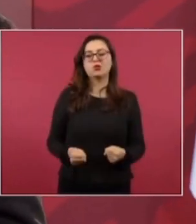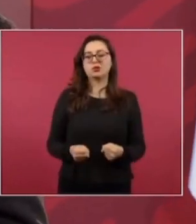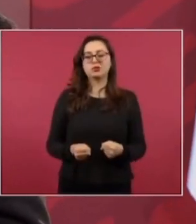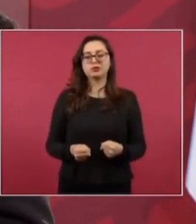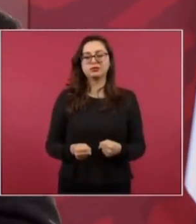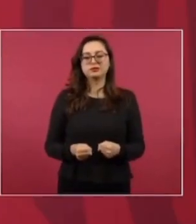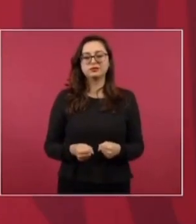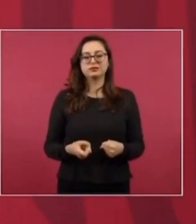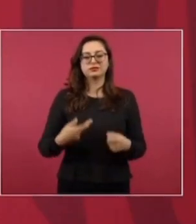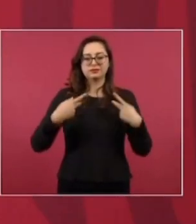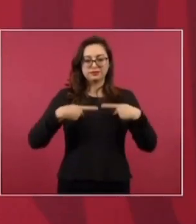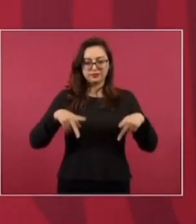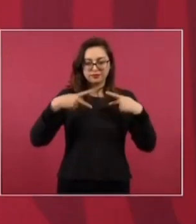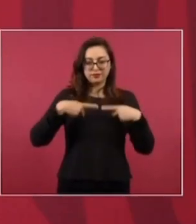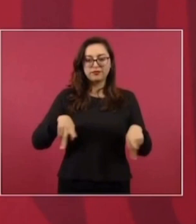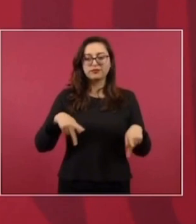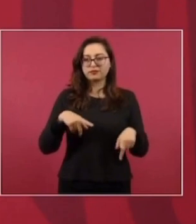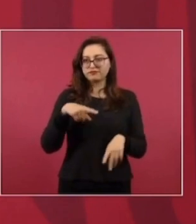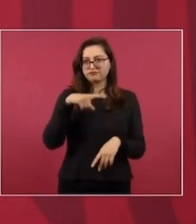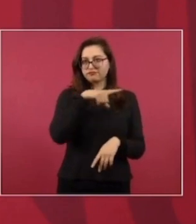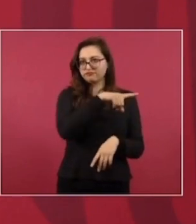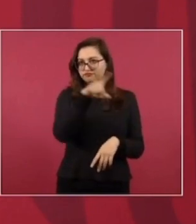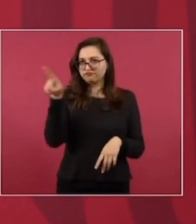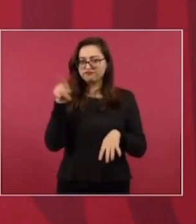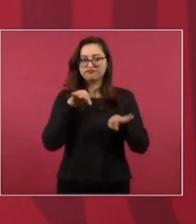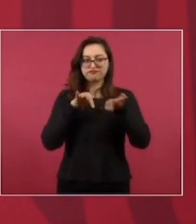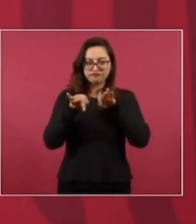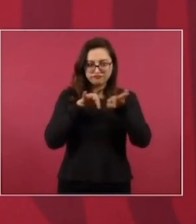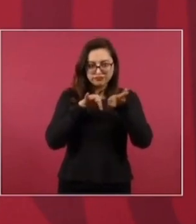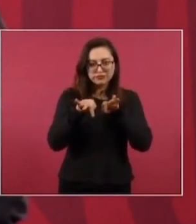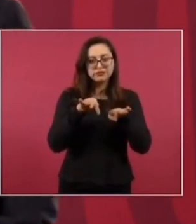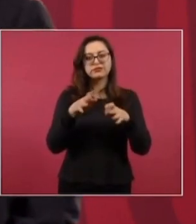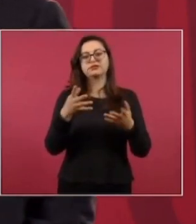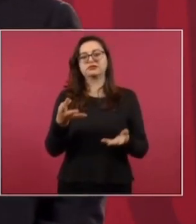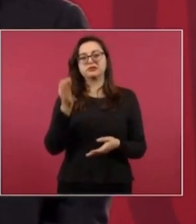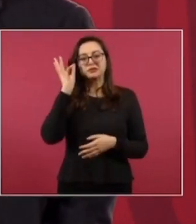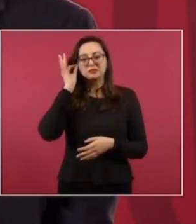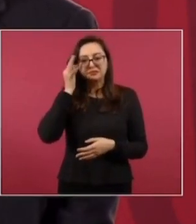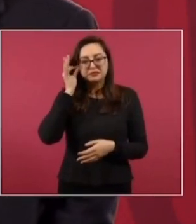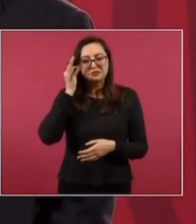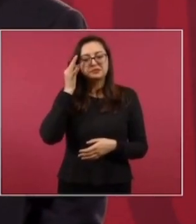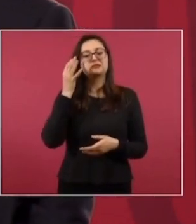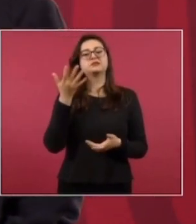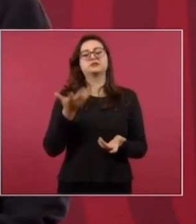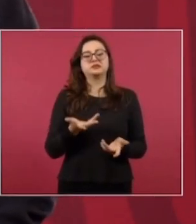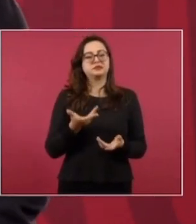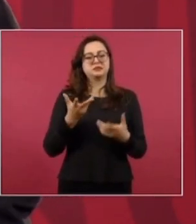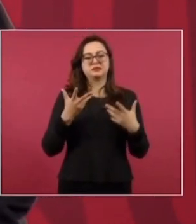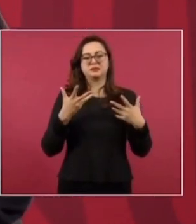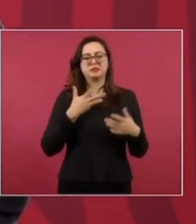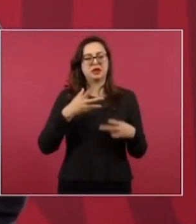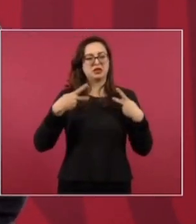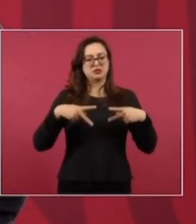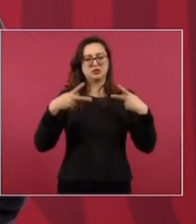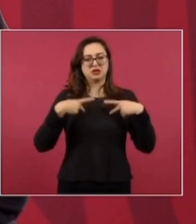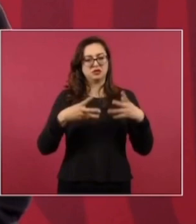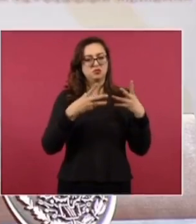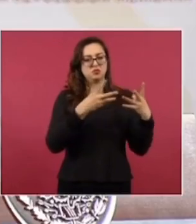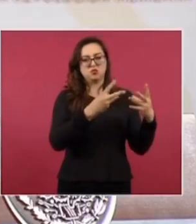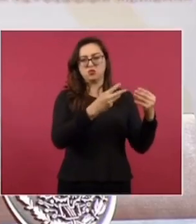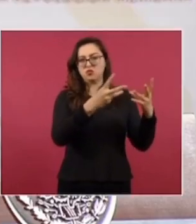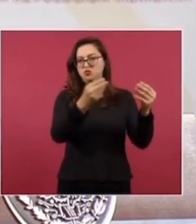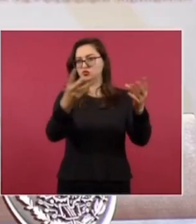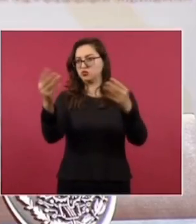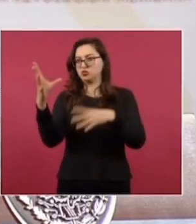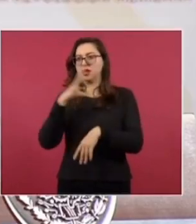las trabajadoras los trabajadores domésticos choferes tenemos mucha información que nos